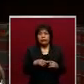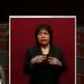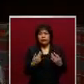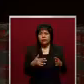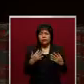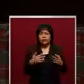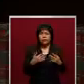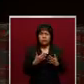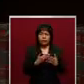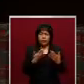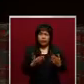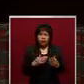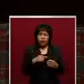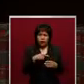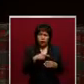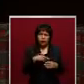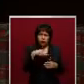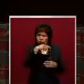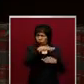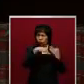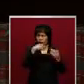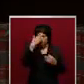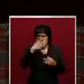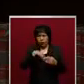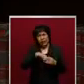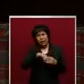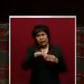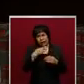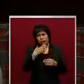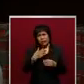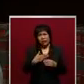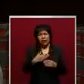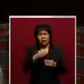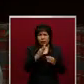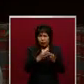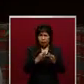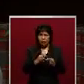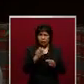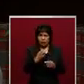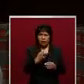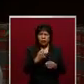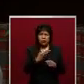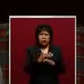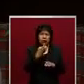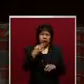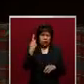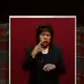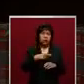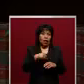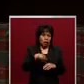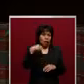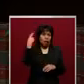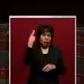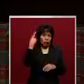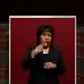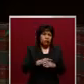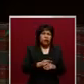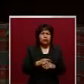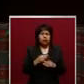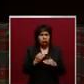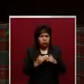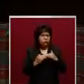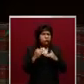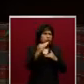reto hace que nuestras capacidades se desarrollen más, y eso es lo que está sucediendo en Puebla. Quiero decirte que aquí en Puebla estamos